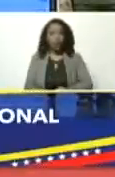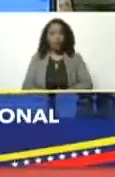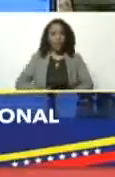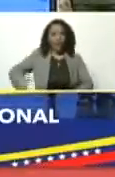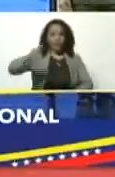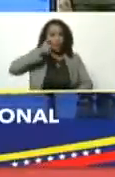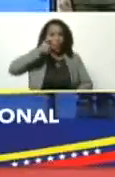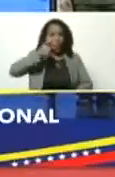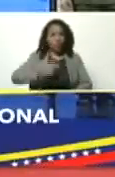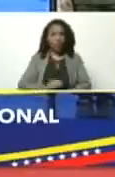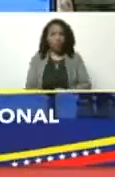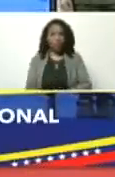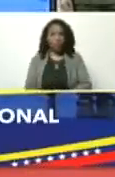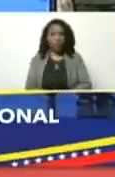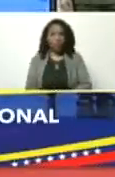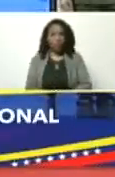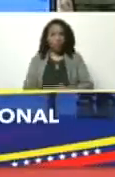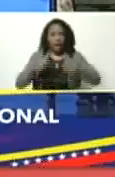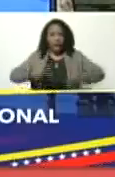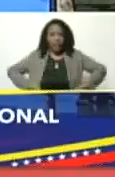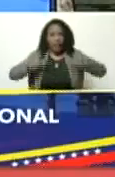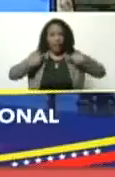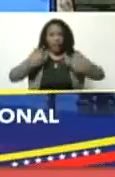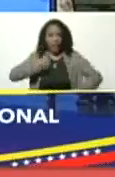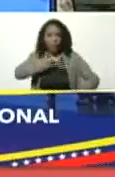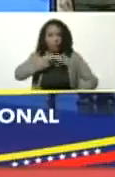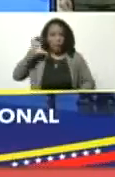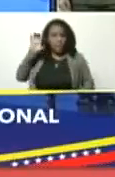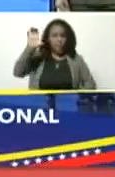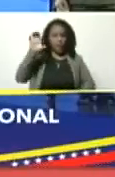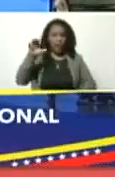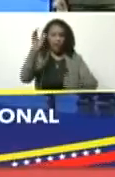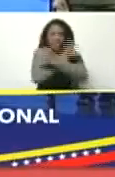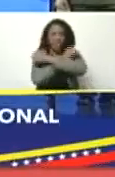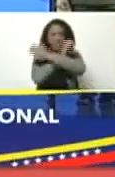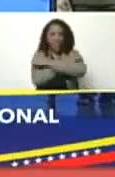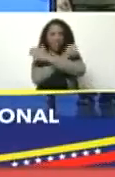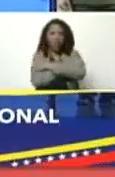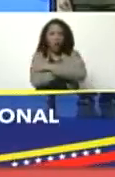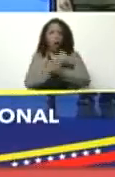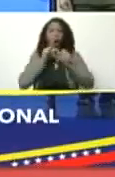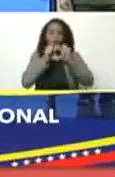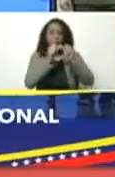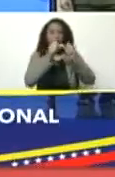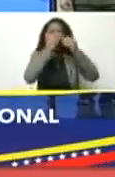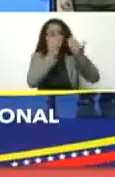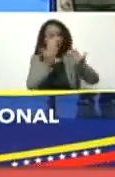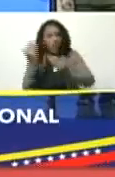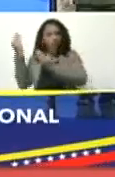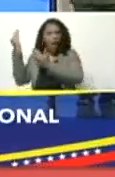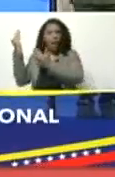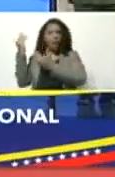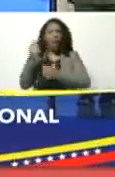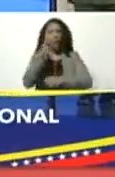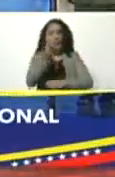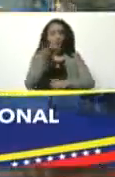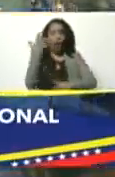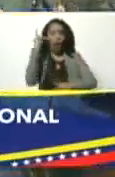seguridad y de la vida de nuestra patria. Felicidades. Sigamos adelante. Mora Márquez está